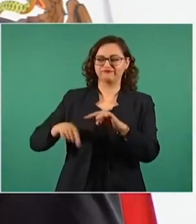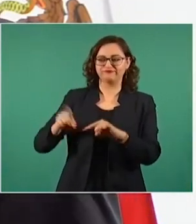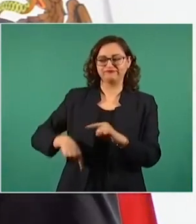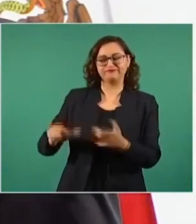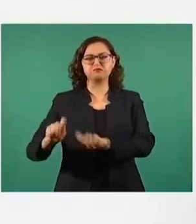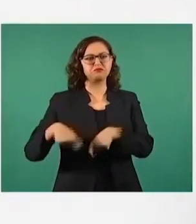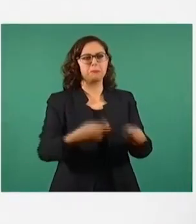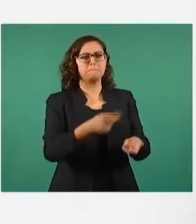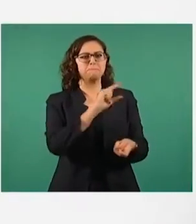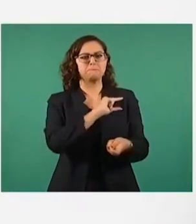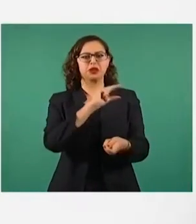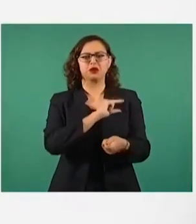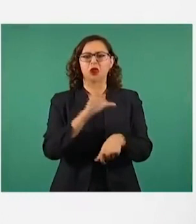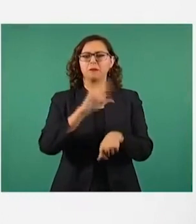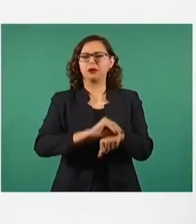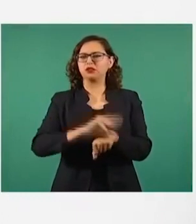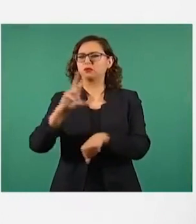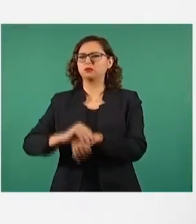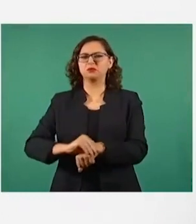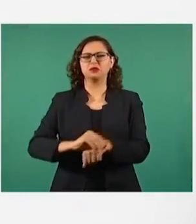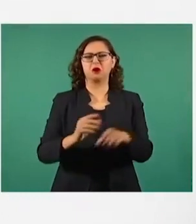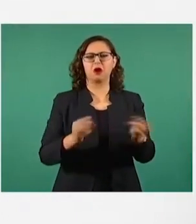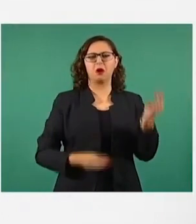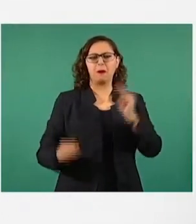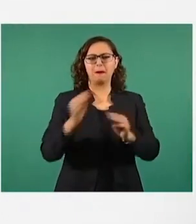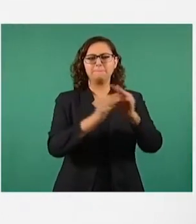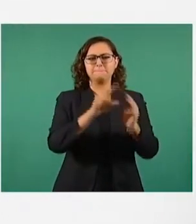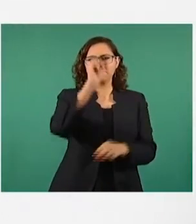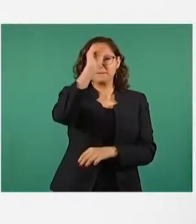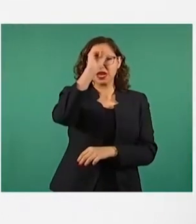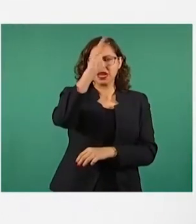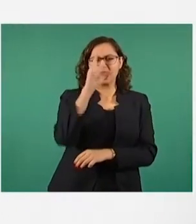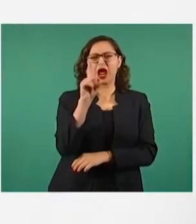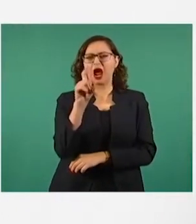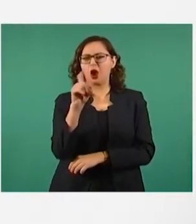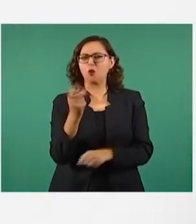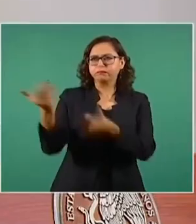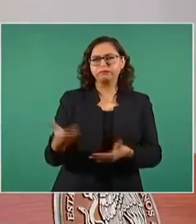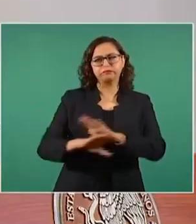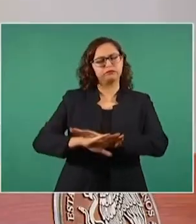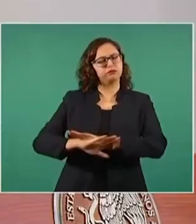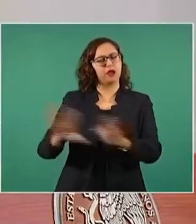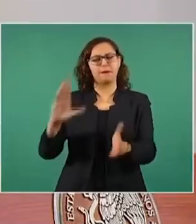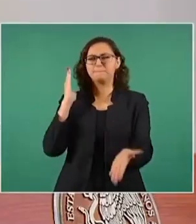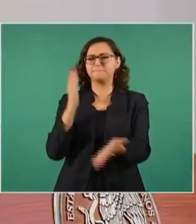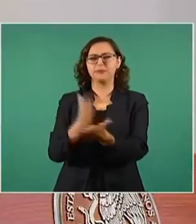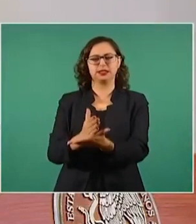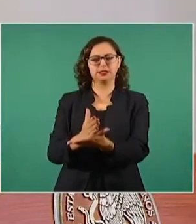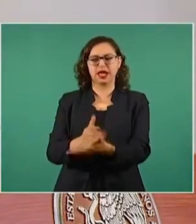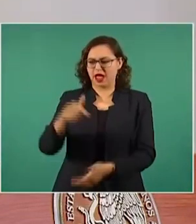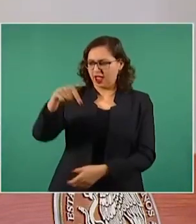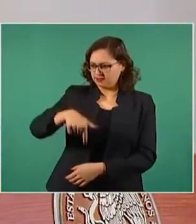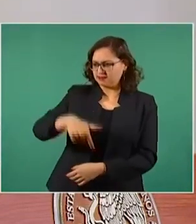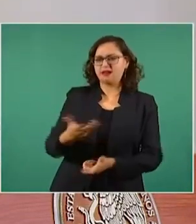para reducir el uso de combustóleo y carbón además el gobierno busca que la estatal petróleos méxicanos satisfaga